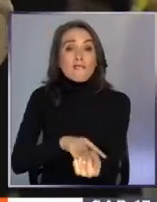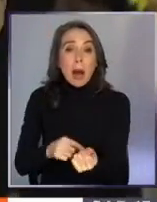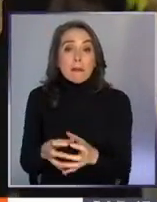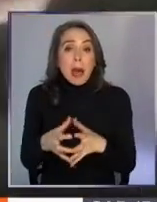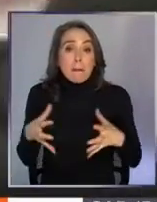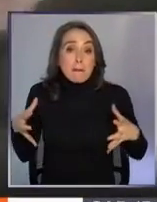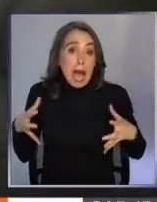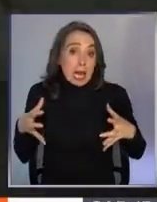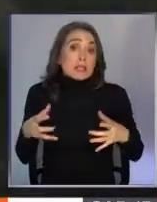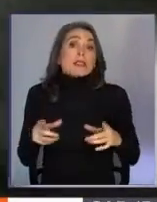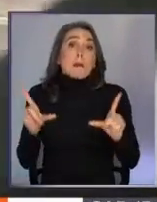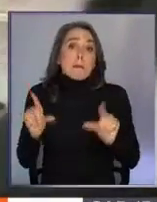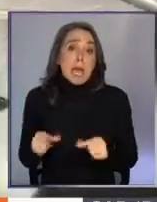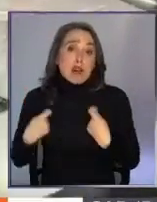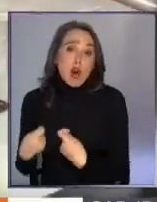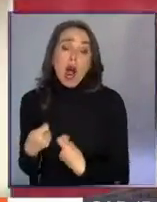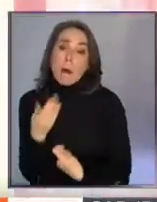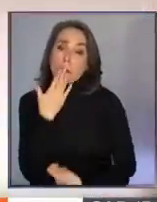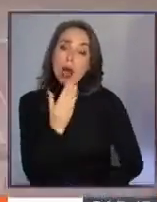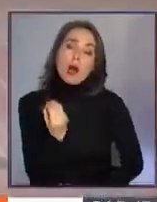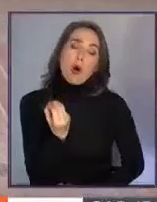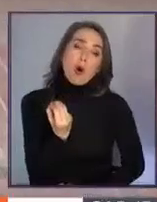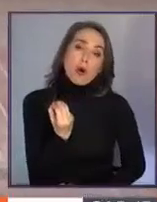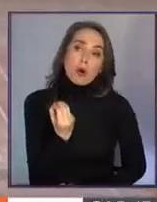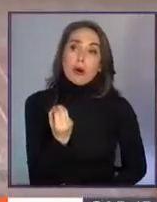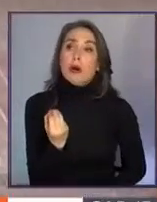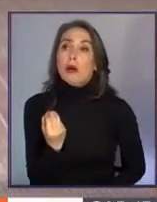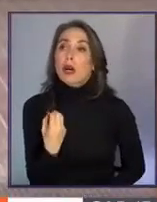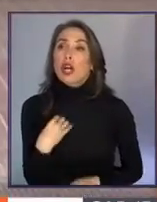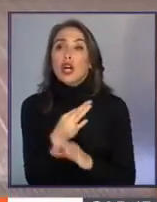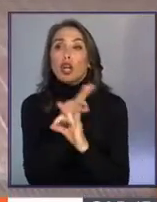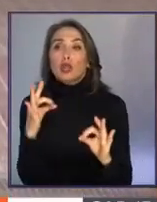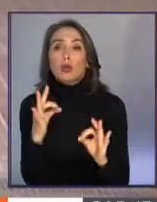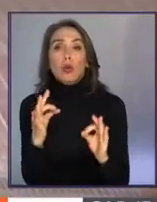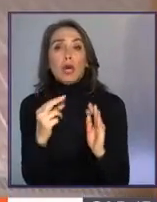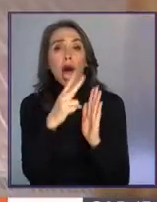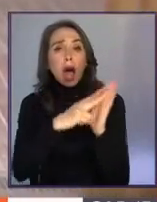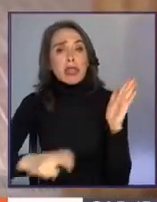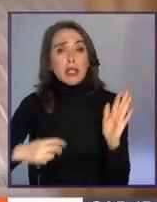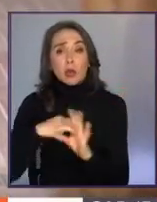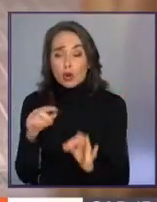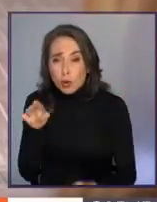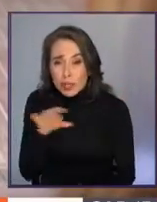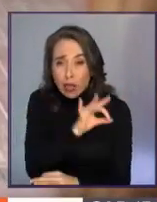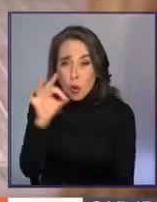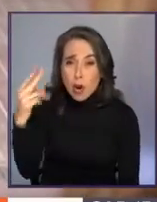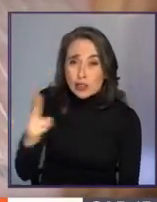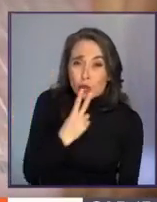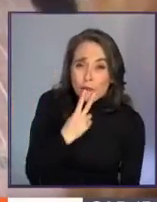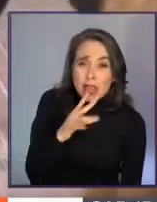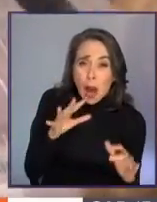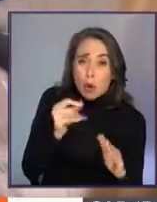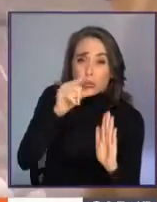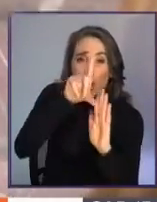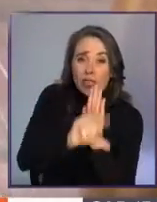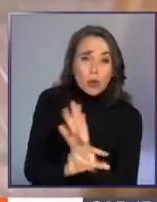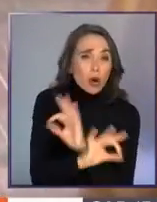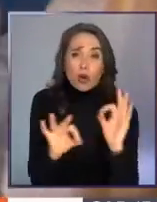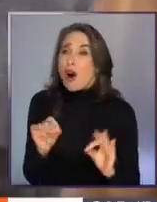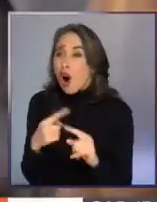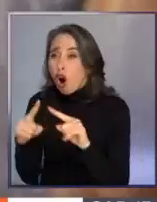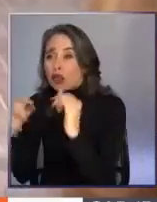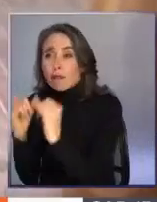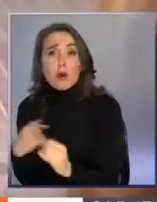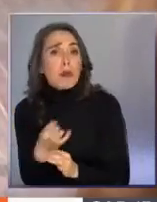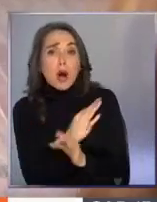pueda gastar menos, mejor. No he usado nunca descuento yo. ¿Nunca en la vida? No he usado descuento. ¿De ninguna forma? No,